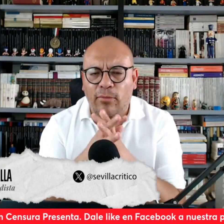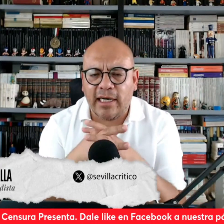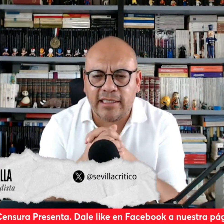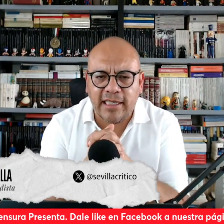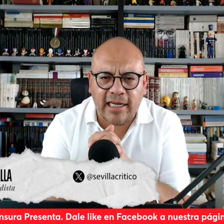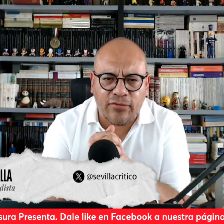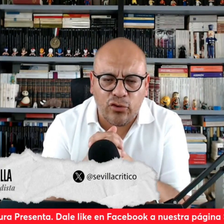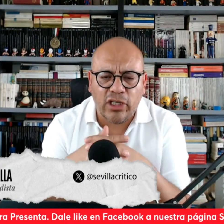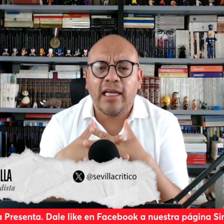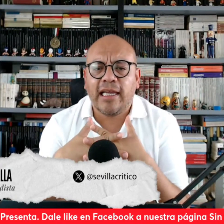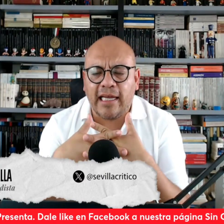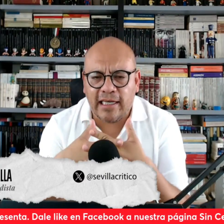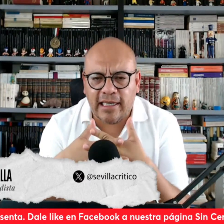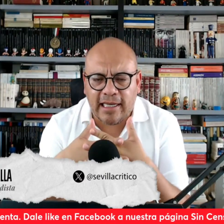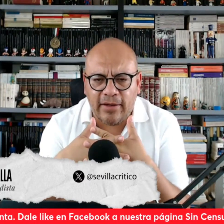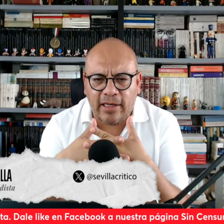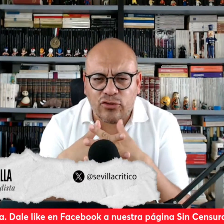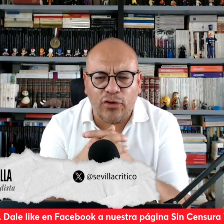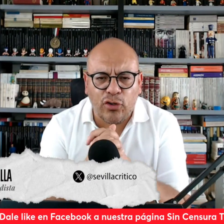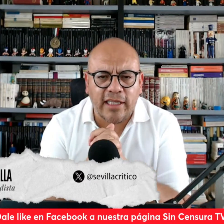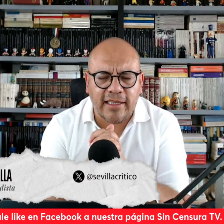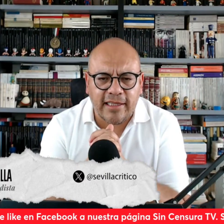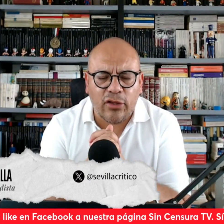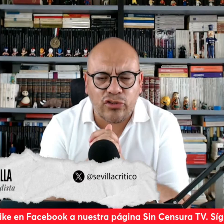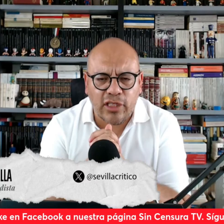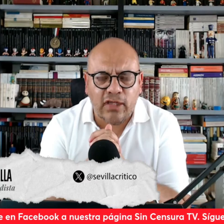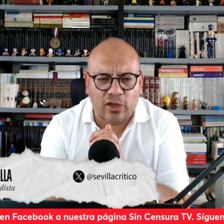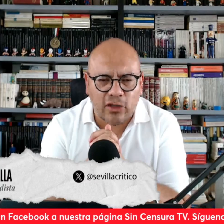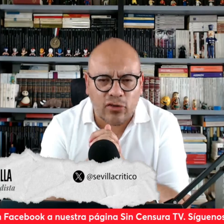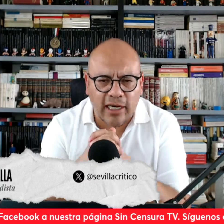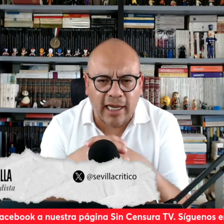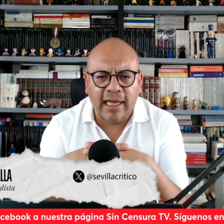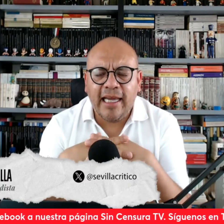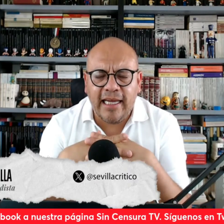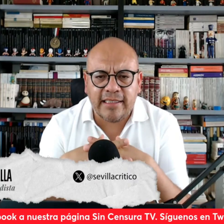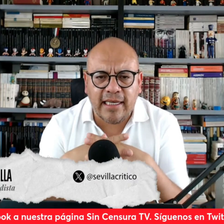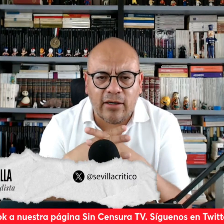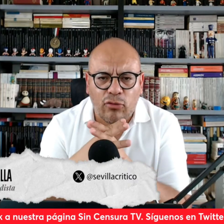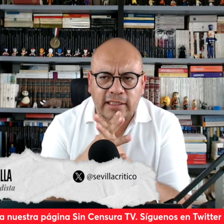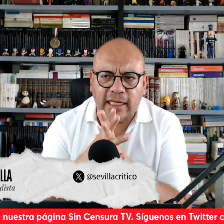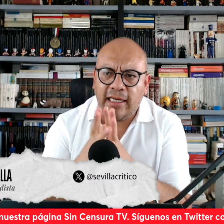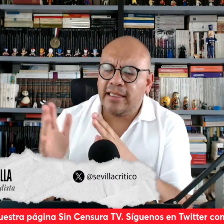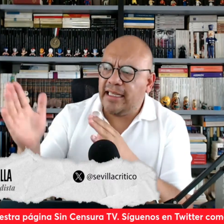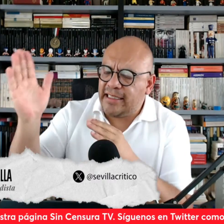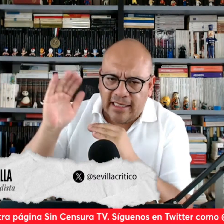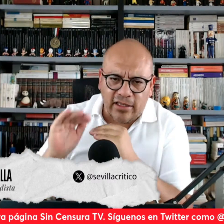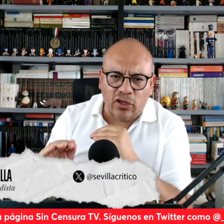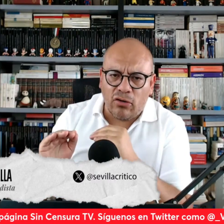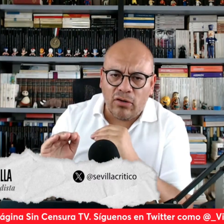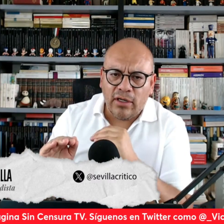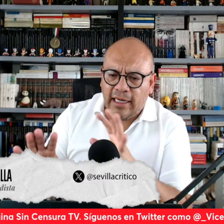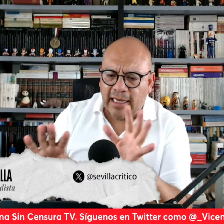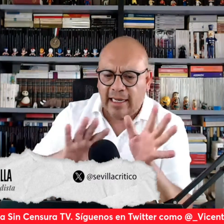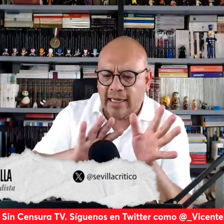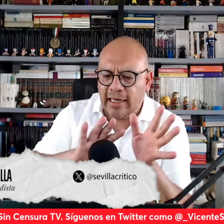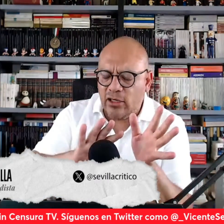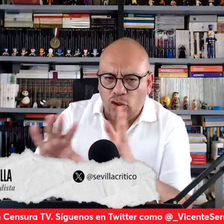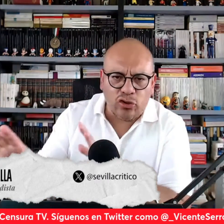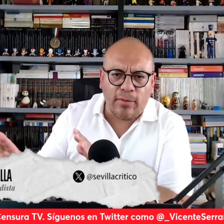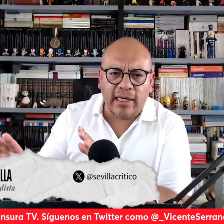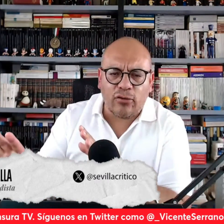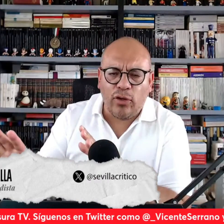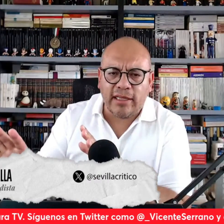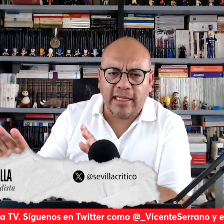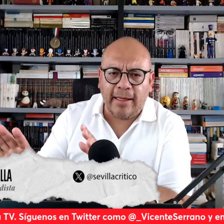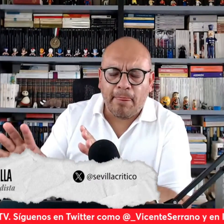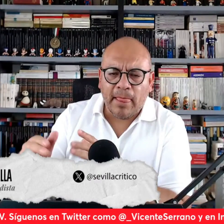de Omar García Harfuch, que sufrió un atentado, usted lo recordará, esta jueza decidió no